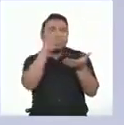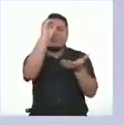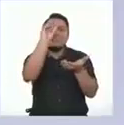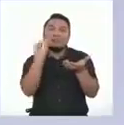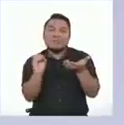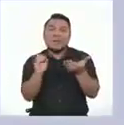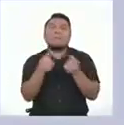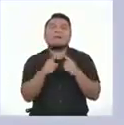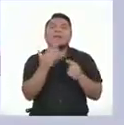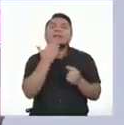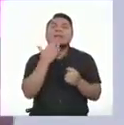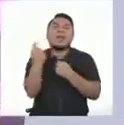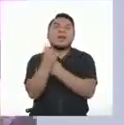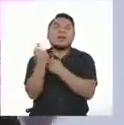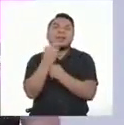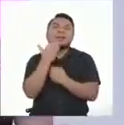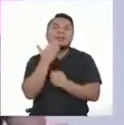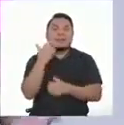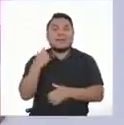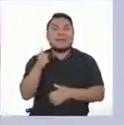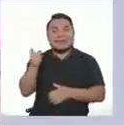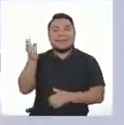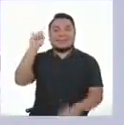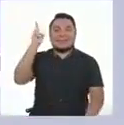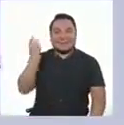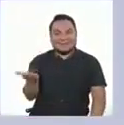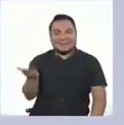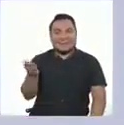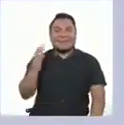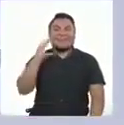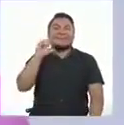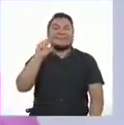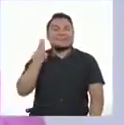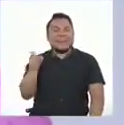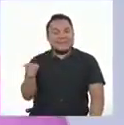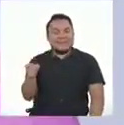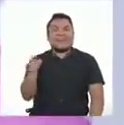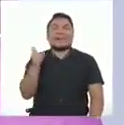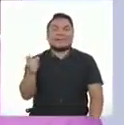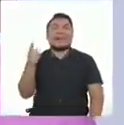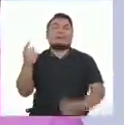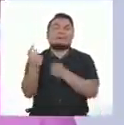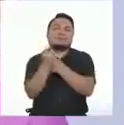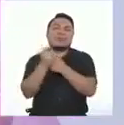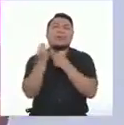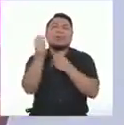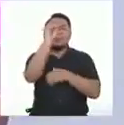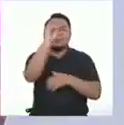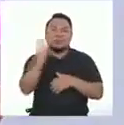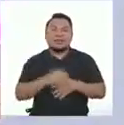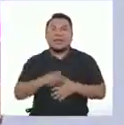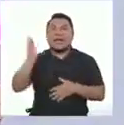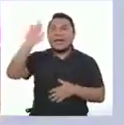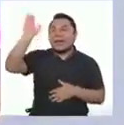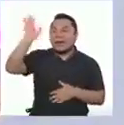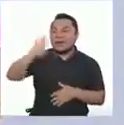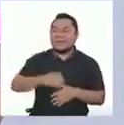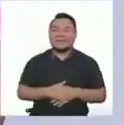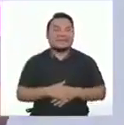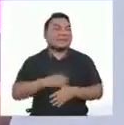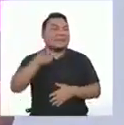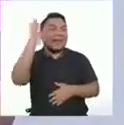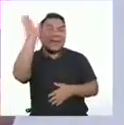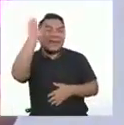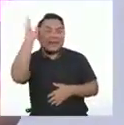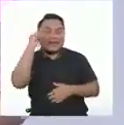ayudar a comprenderlo? Nuestra profesora Ceci. Ella nos va a ayudar a comprender cómo calcular porcentajes. Hola, profe. Hola, niños